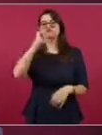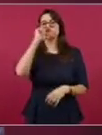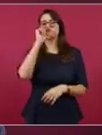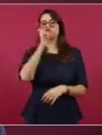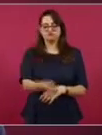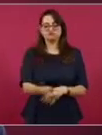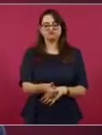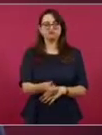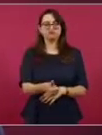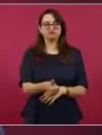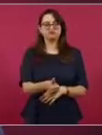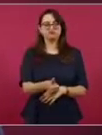que aprendan a respetarnos